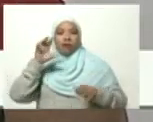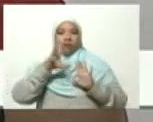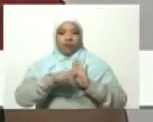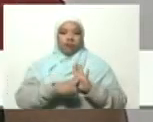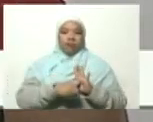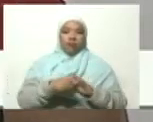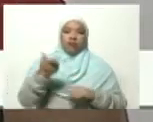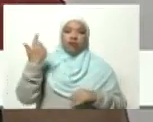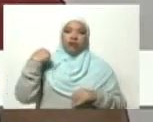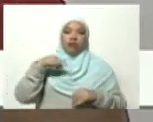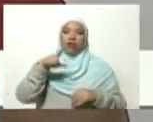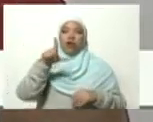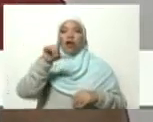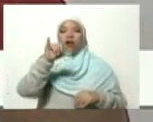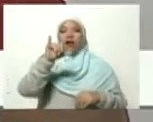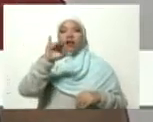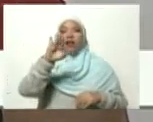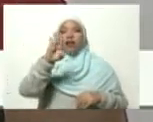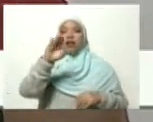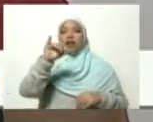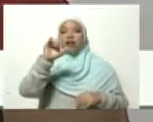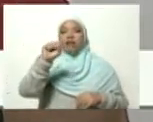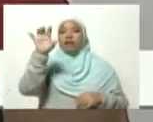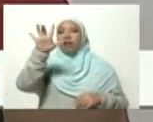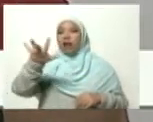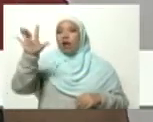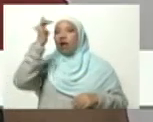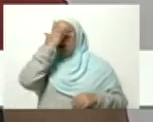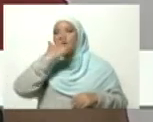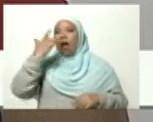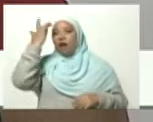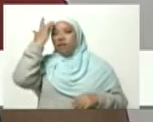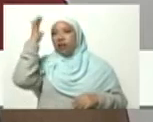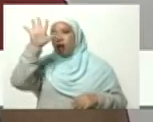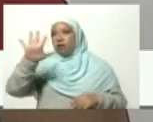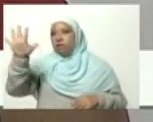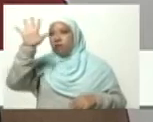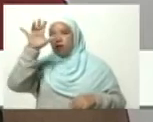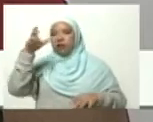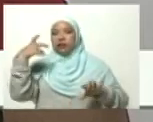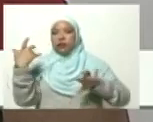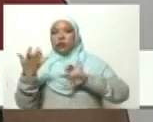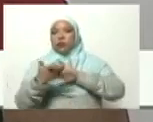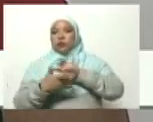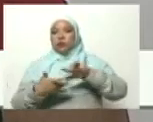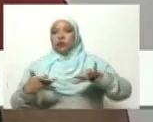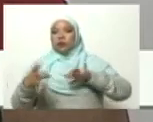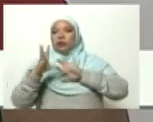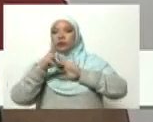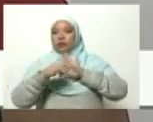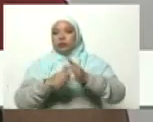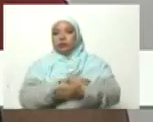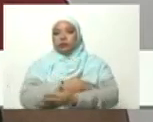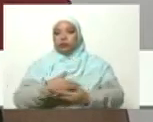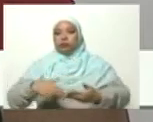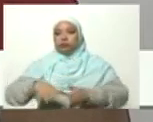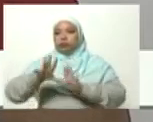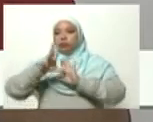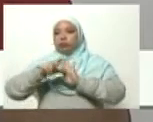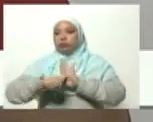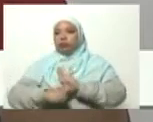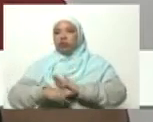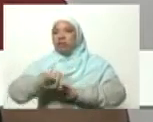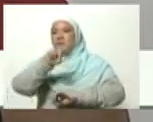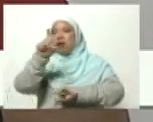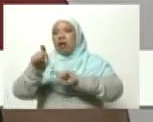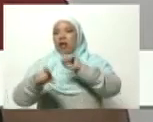después que entraron a Libia, ¿cuánto se robaron de las reservas de Libia en el mundo? Pregúntale si le han